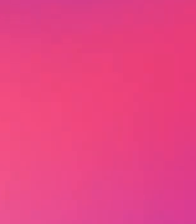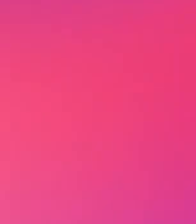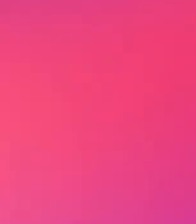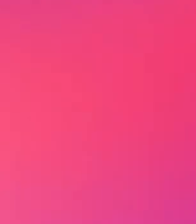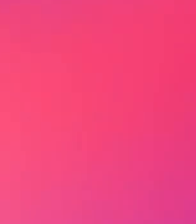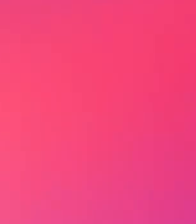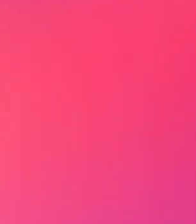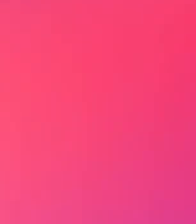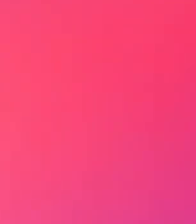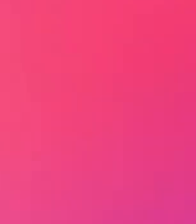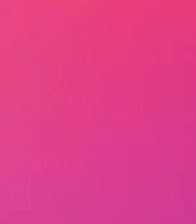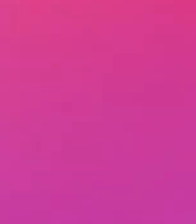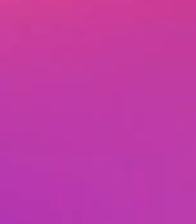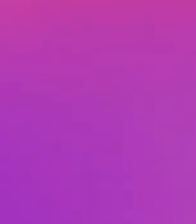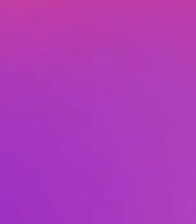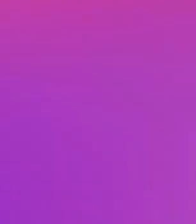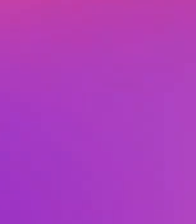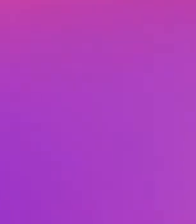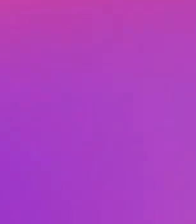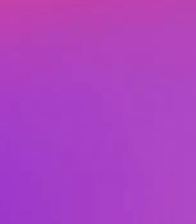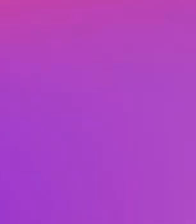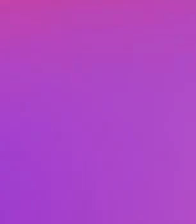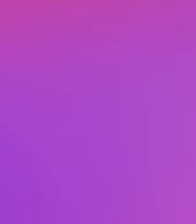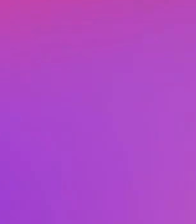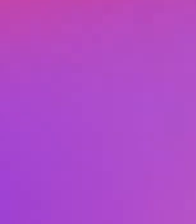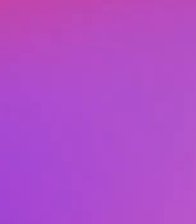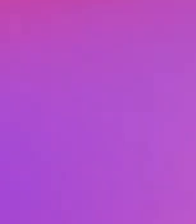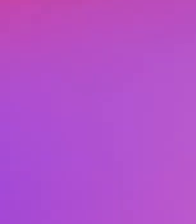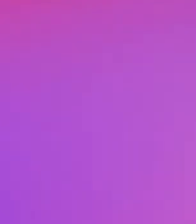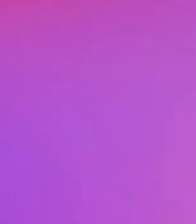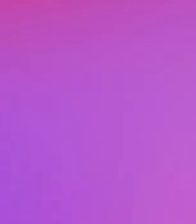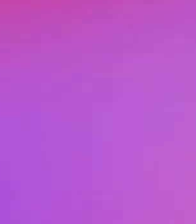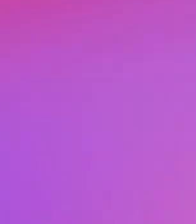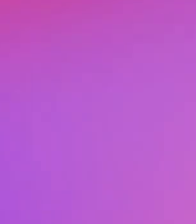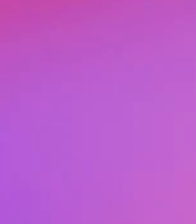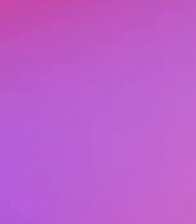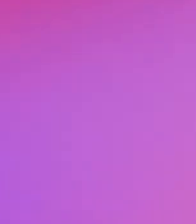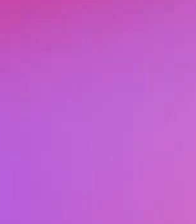conalitec.cep.gov.mx. Y recuerda que también cuentas con el sitio